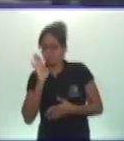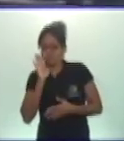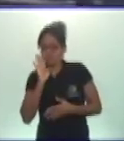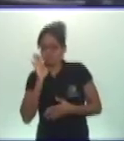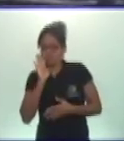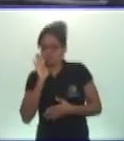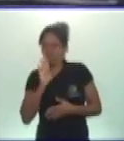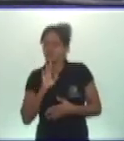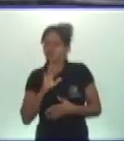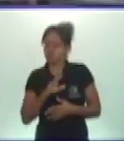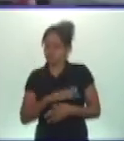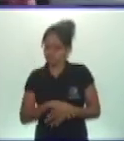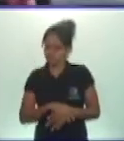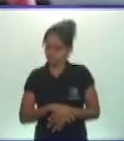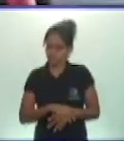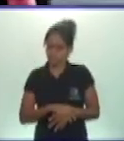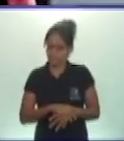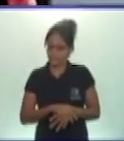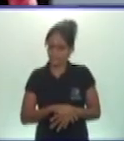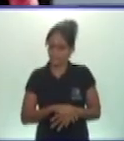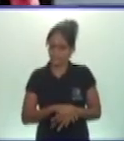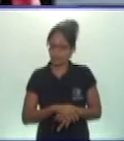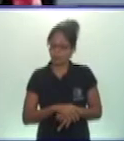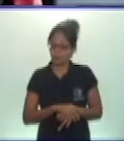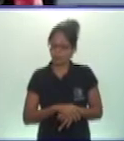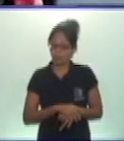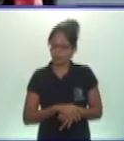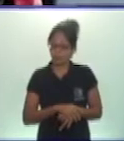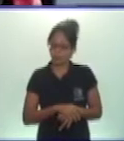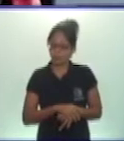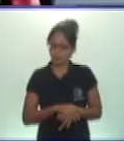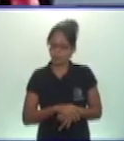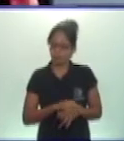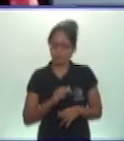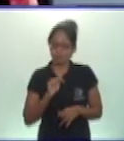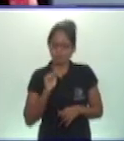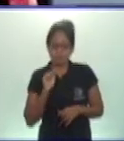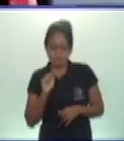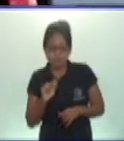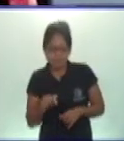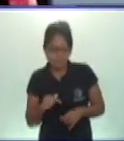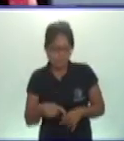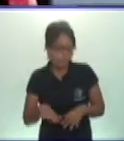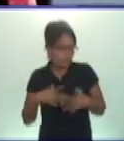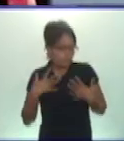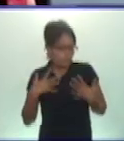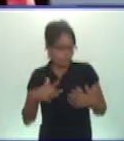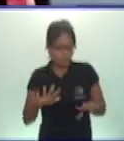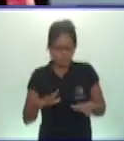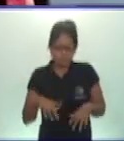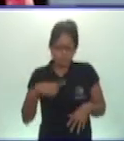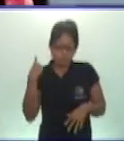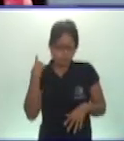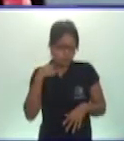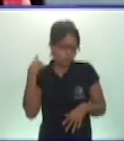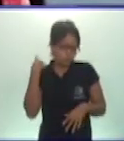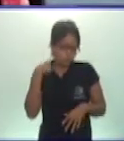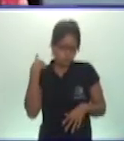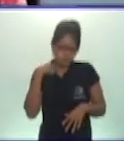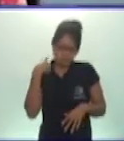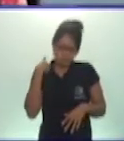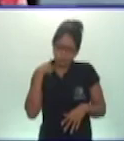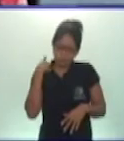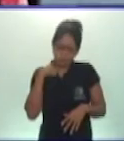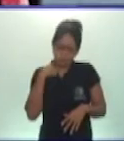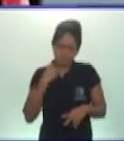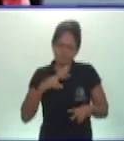ella. Y eso fue condicionando durante décadas de que La Habana no solo fuera la